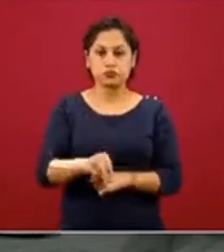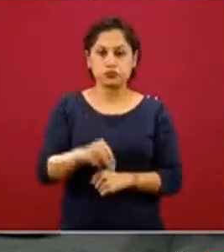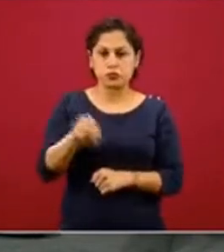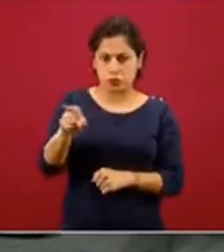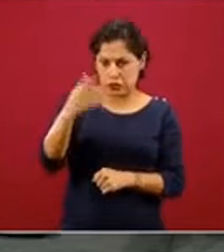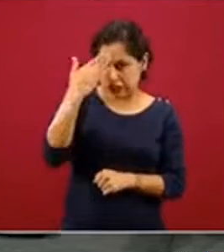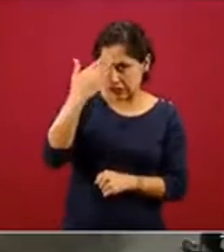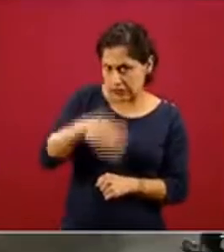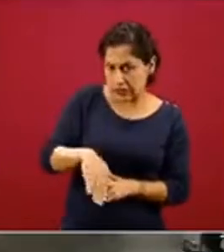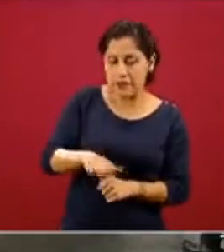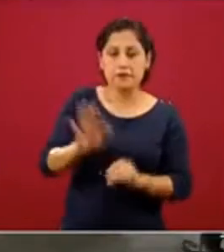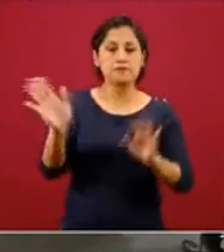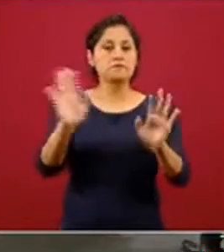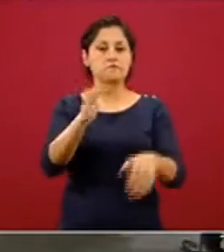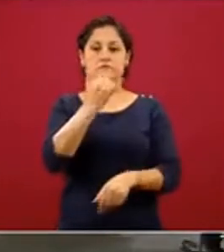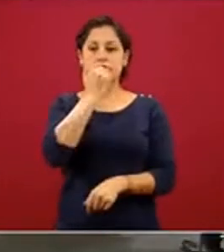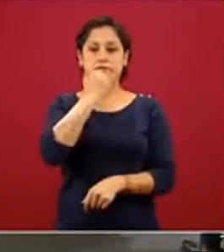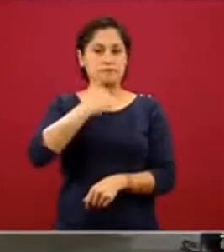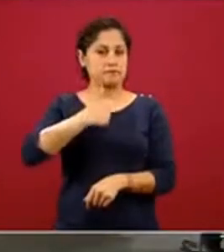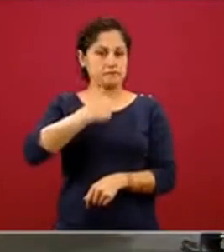presentar? tengo conocimiento sobre este evento.